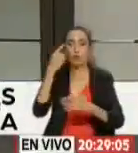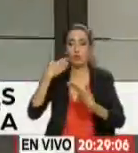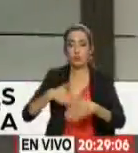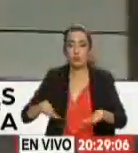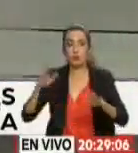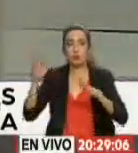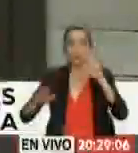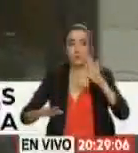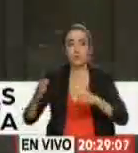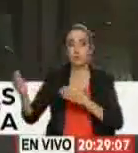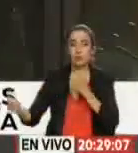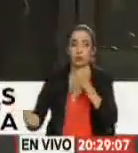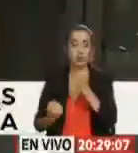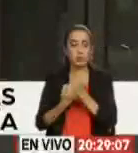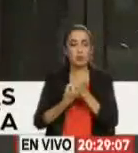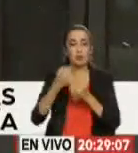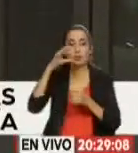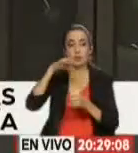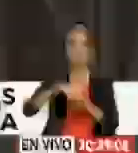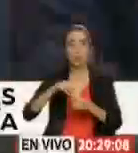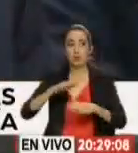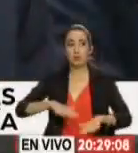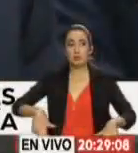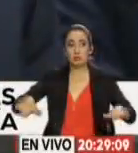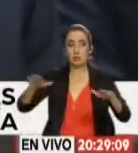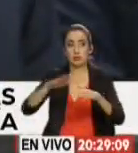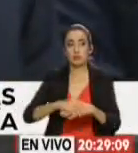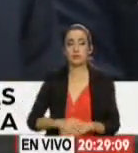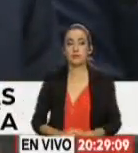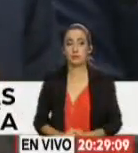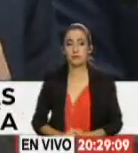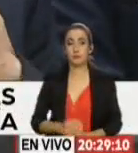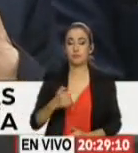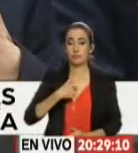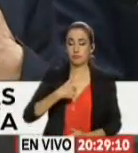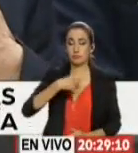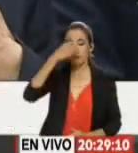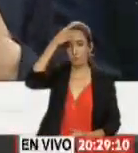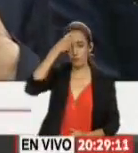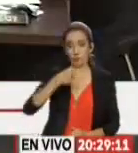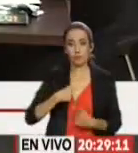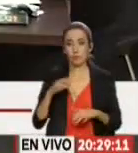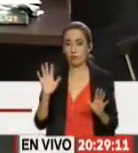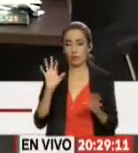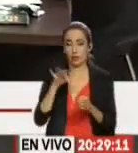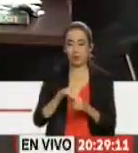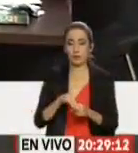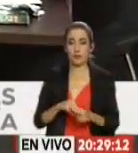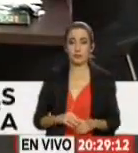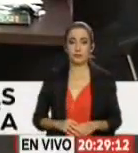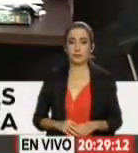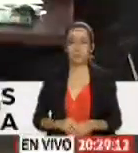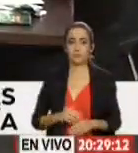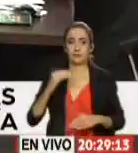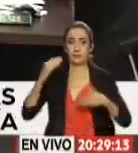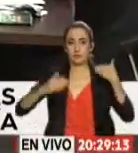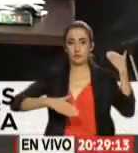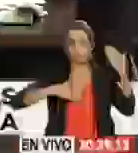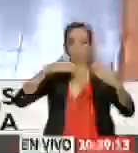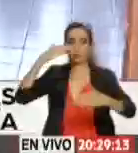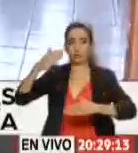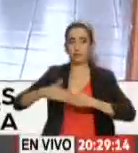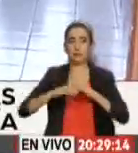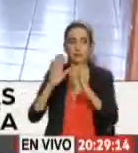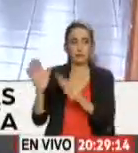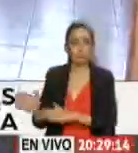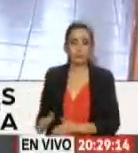finalistas, quienes eran parte de las audiencias de impugnación ciudadana. Y la decisión la tomarán sin mi votación. En esta sesión también los consejeros se pronunciaron en torno al